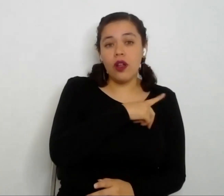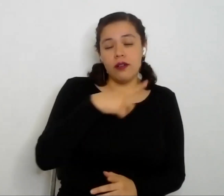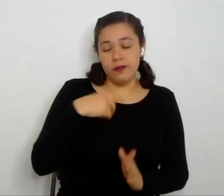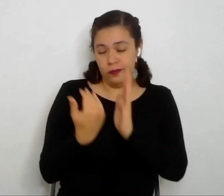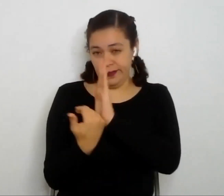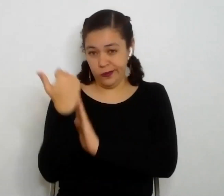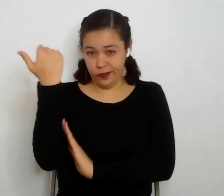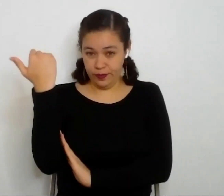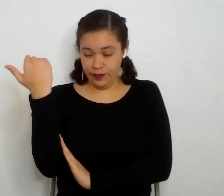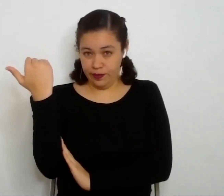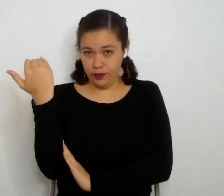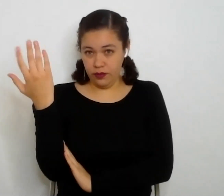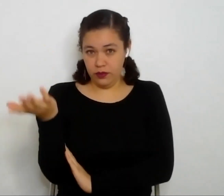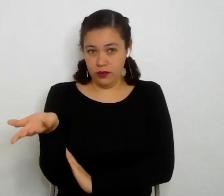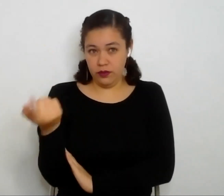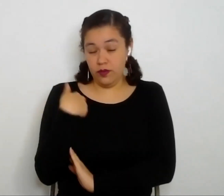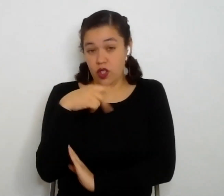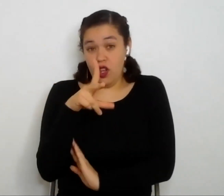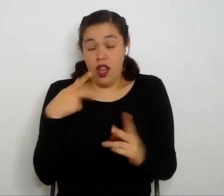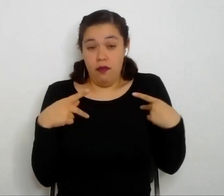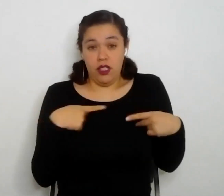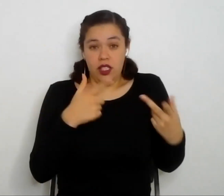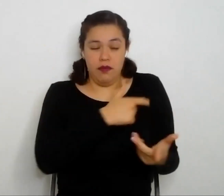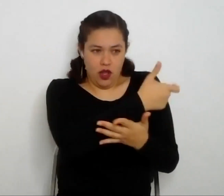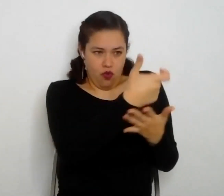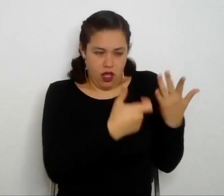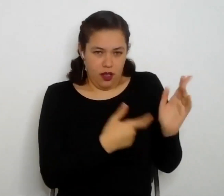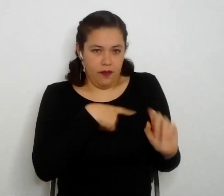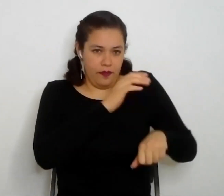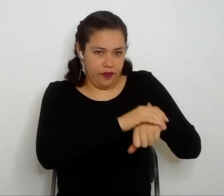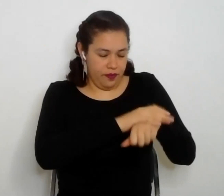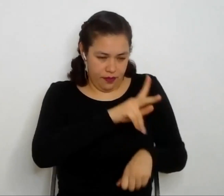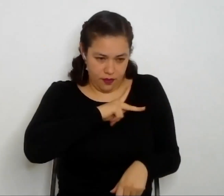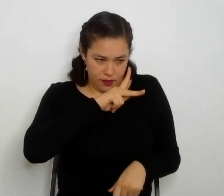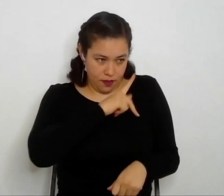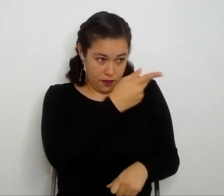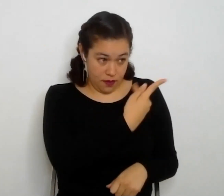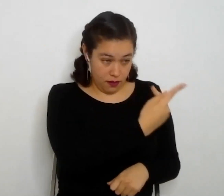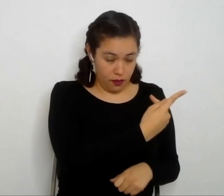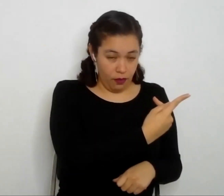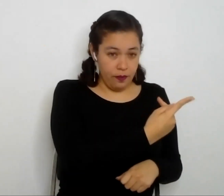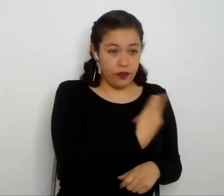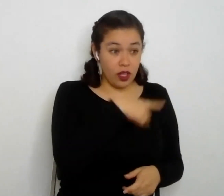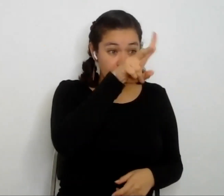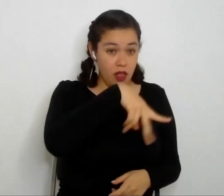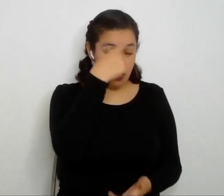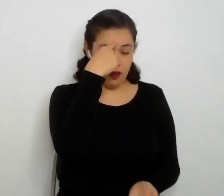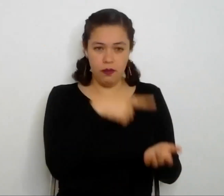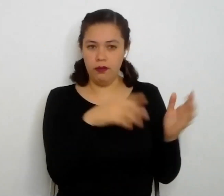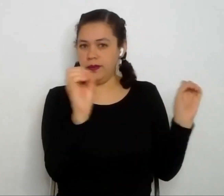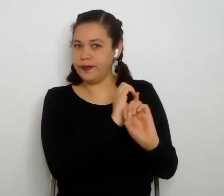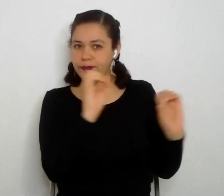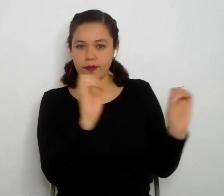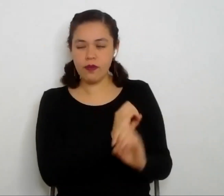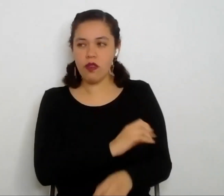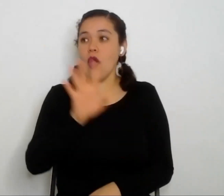yo y eso que es mi amigo, la persona que lleva mi cuenta personal, ni le creo. O sea, a mí me dice, oye,